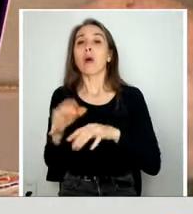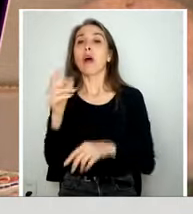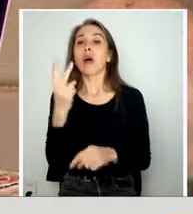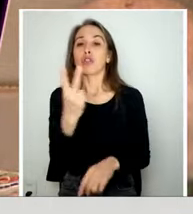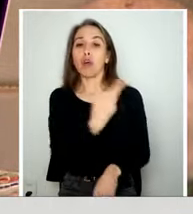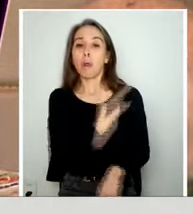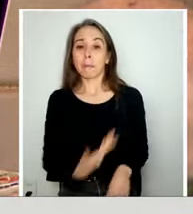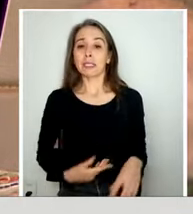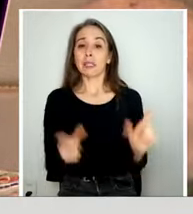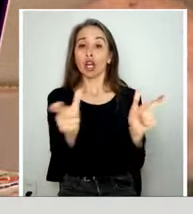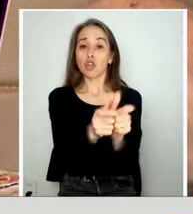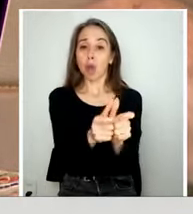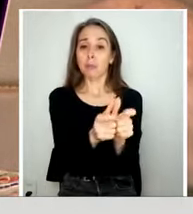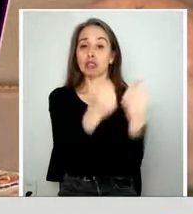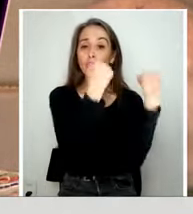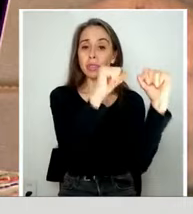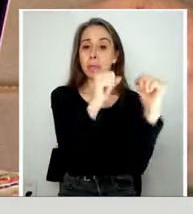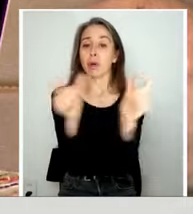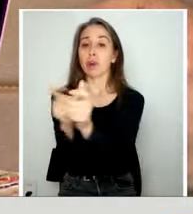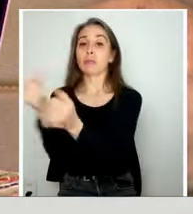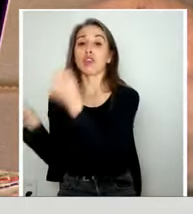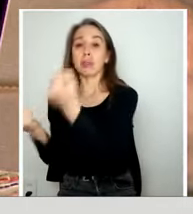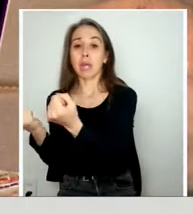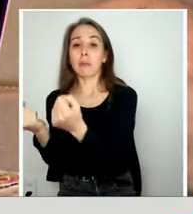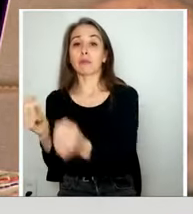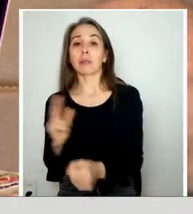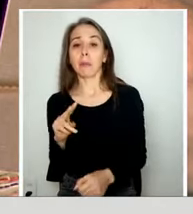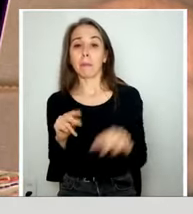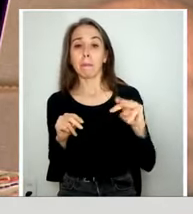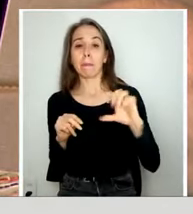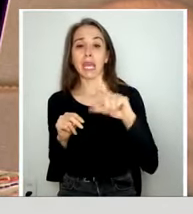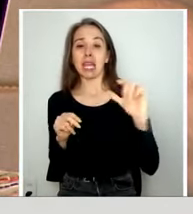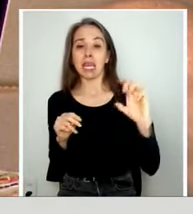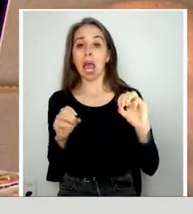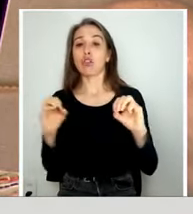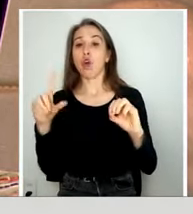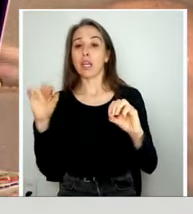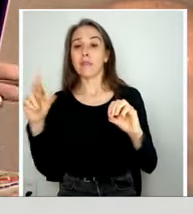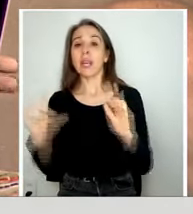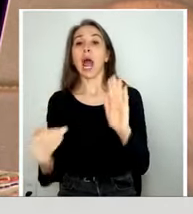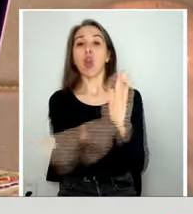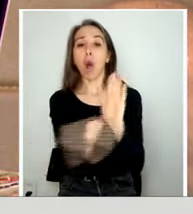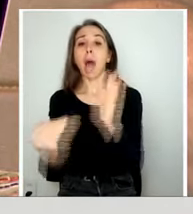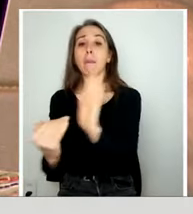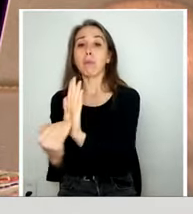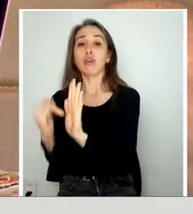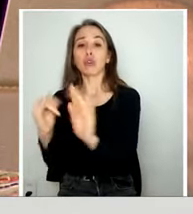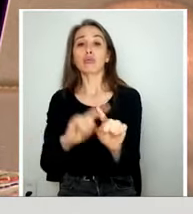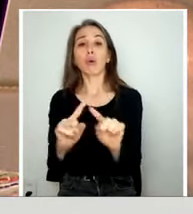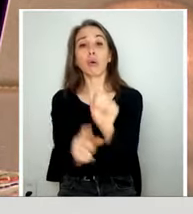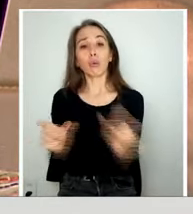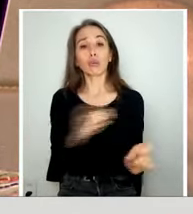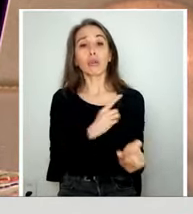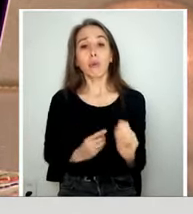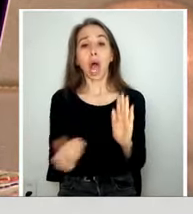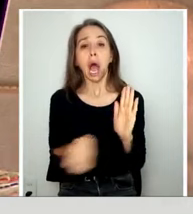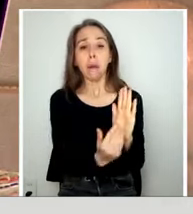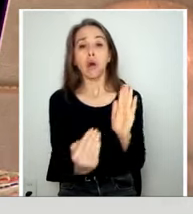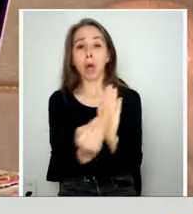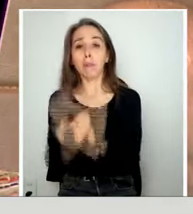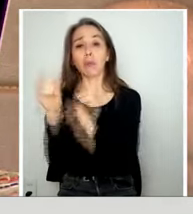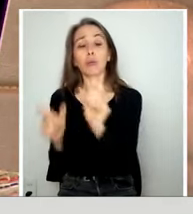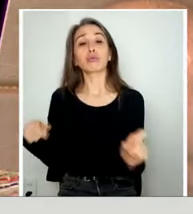y también de transporte señor mellado y señora Erika Olivera y de otros parlamentarios y también senadores que